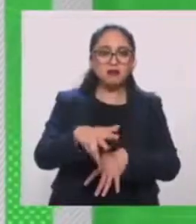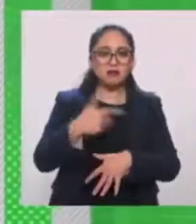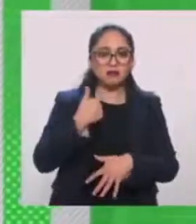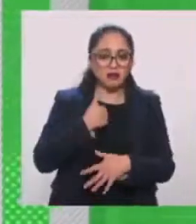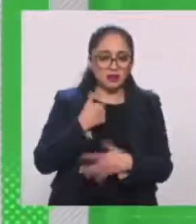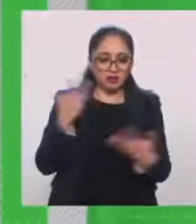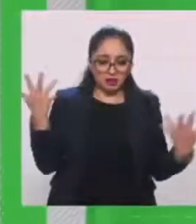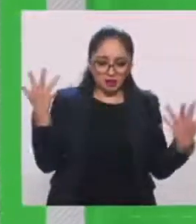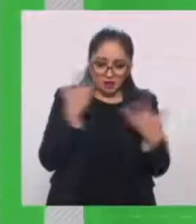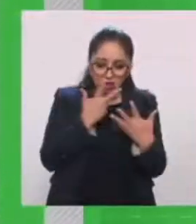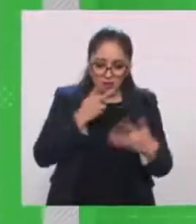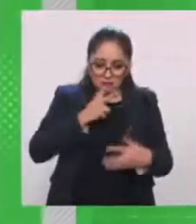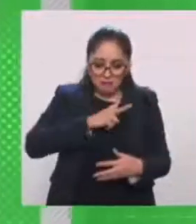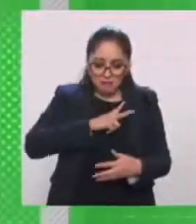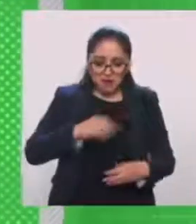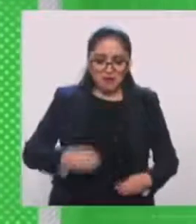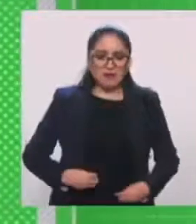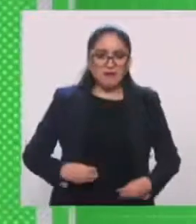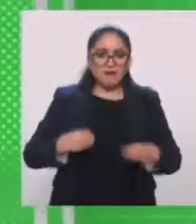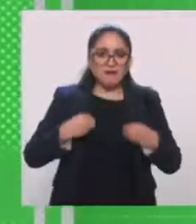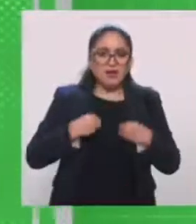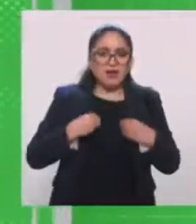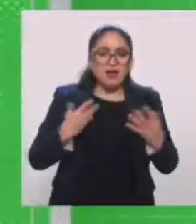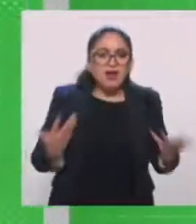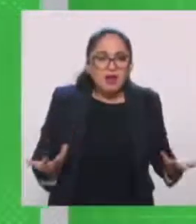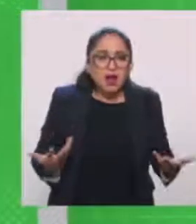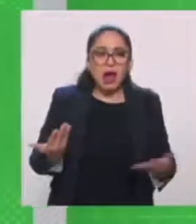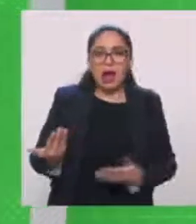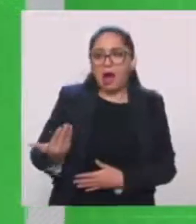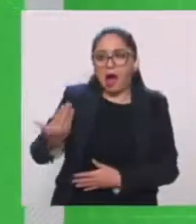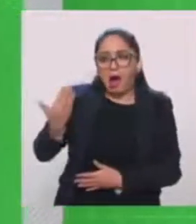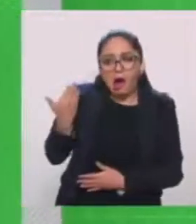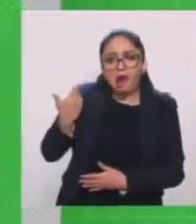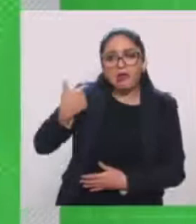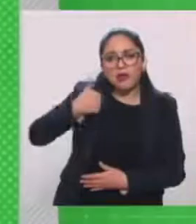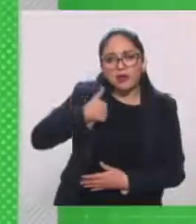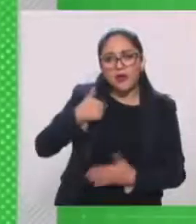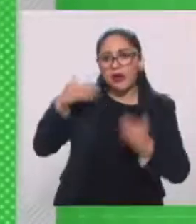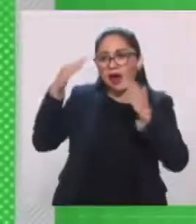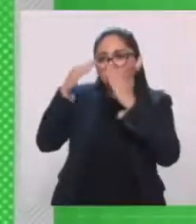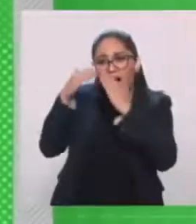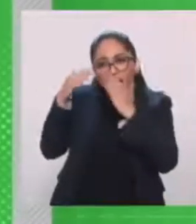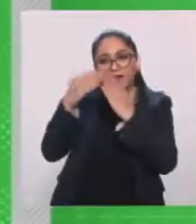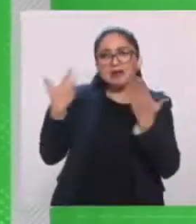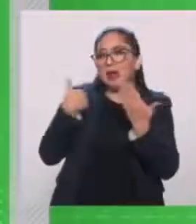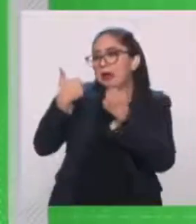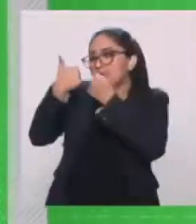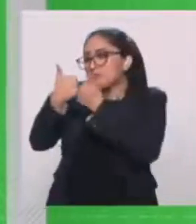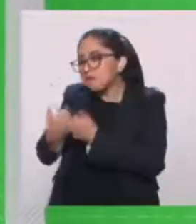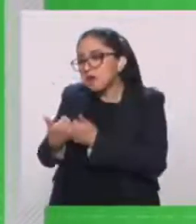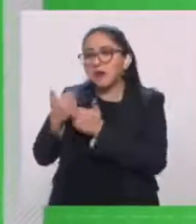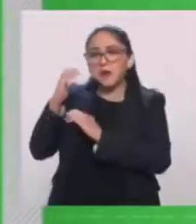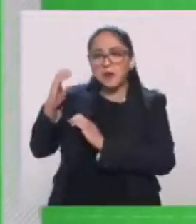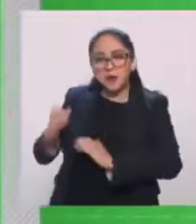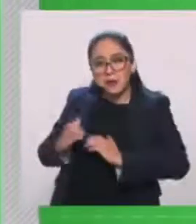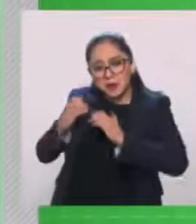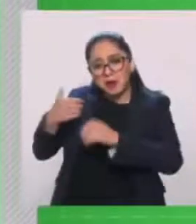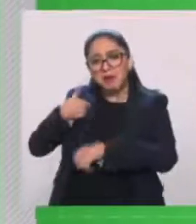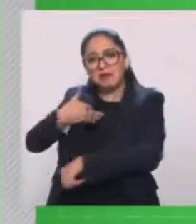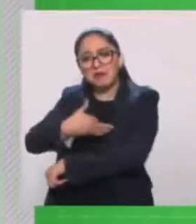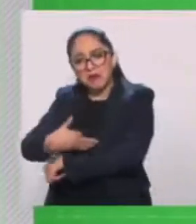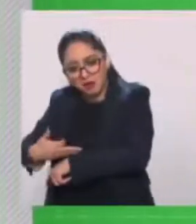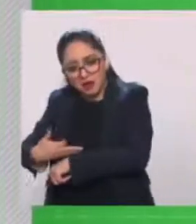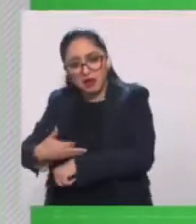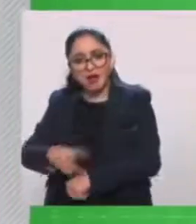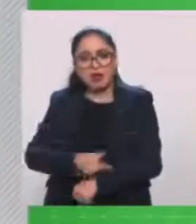vida, porque primero era ama de casa y después cambió mi vida. Porque decía, ¿yo qué voy a hacer allá y yo qué